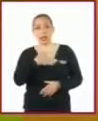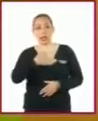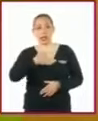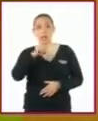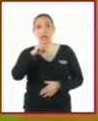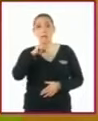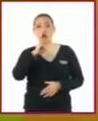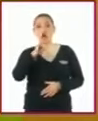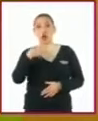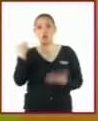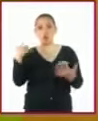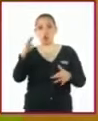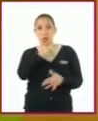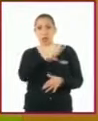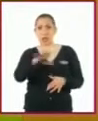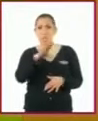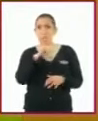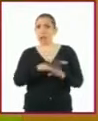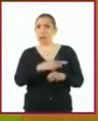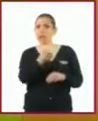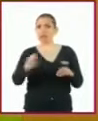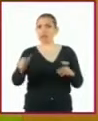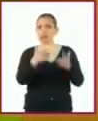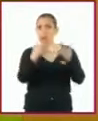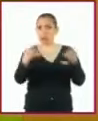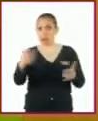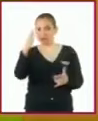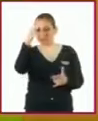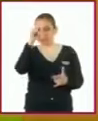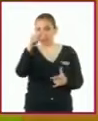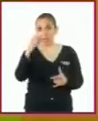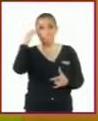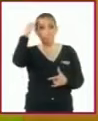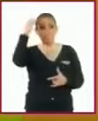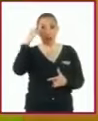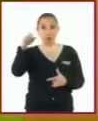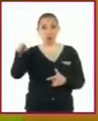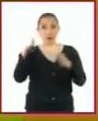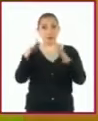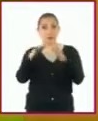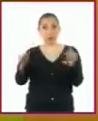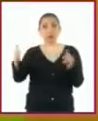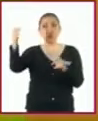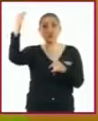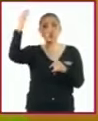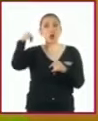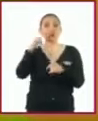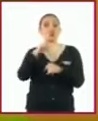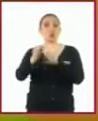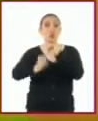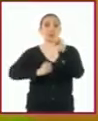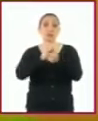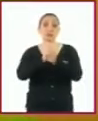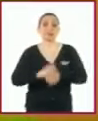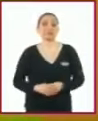Bonaparte, uno de los generales más famosos de la historia y emperador de Francia hace más de 200